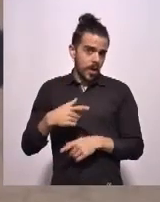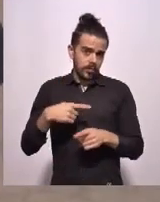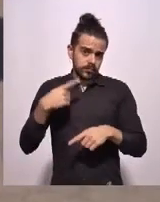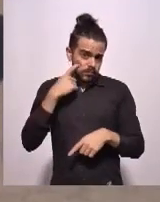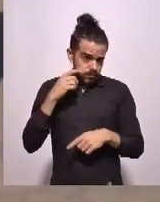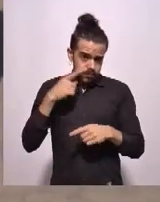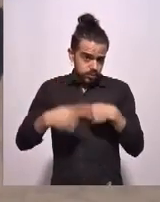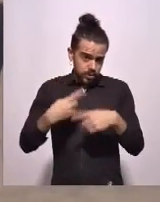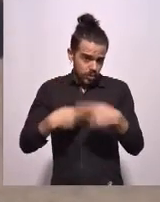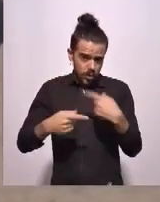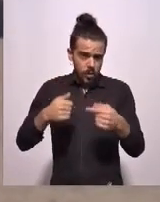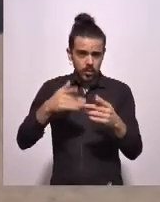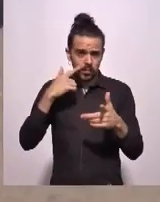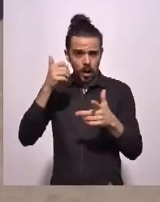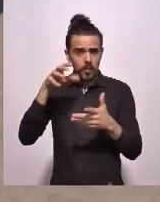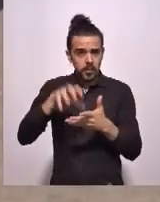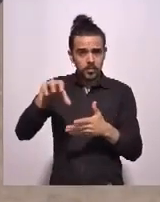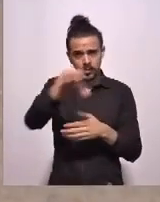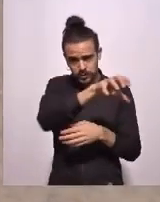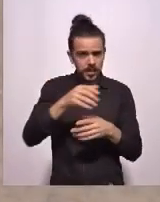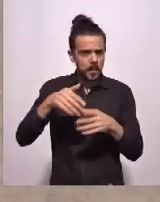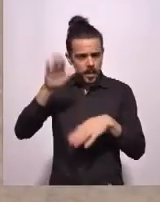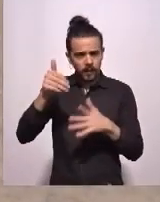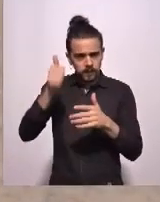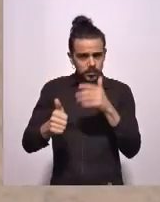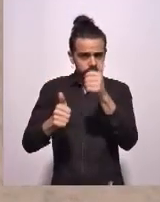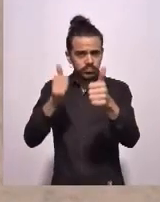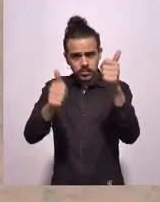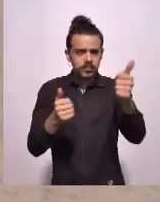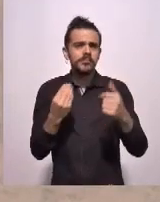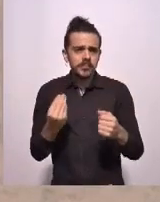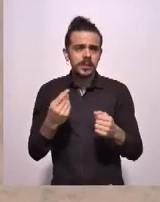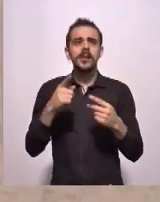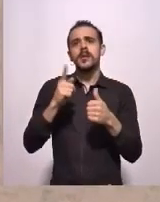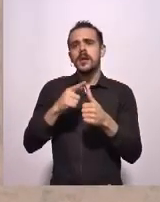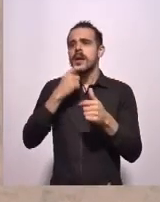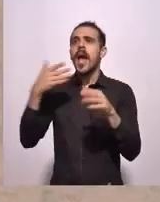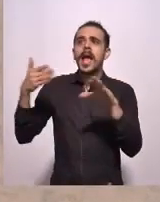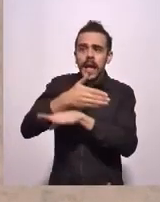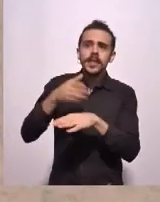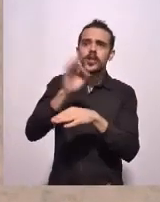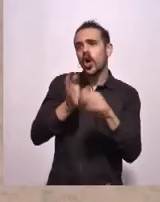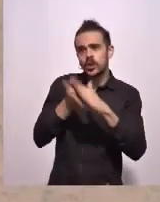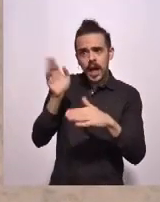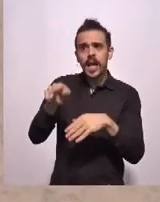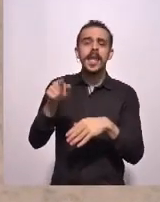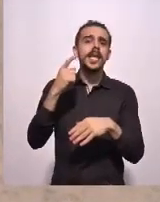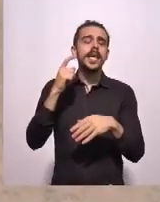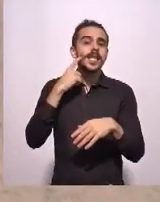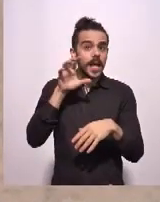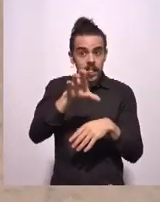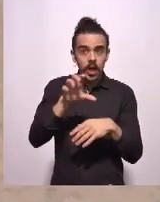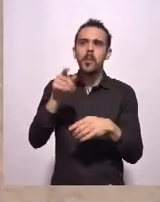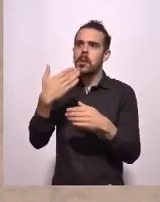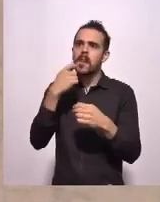zonas o áreas delimitadas. Esto es en lo que respecta al ingreso y egreso de provincia, sea por Brazo Largo,